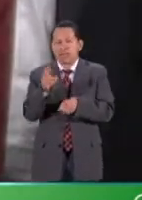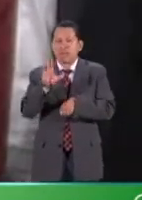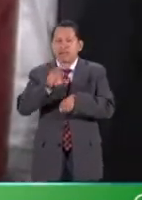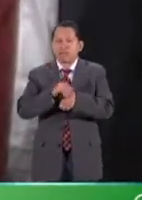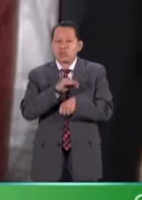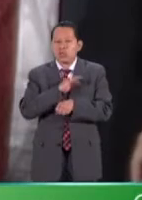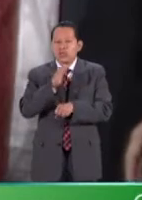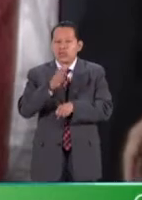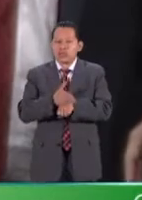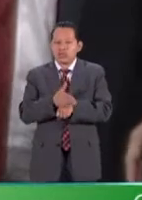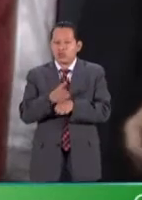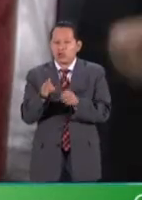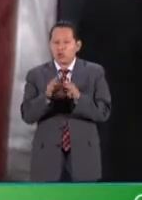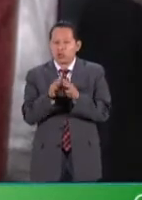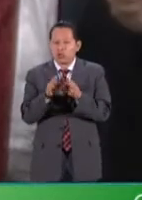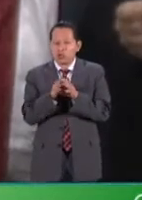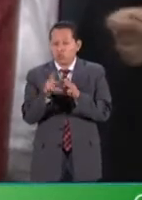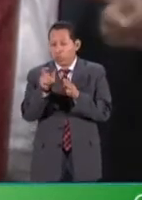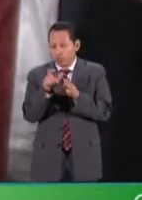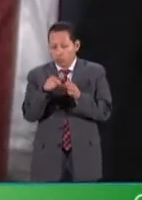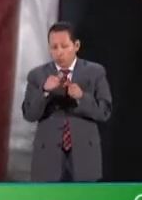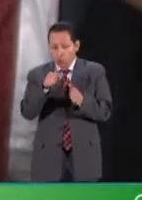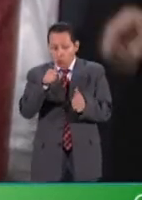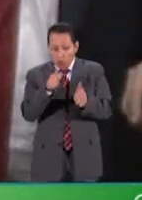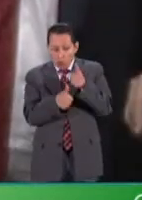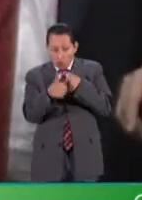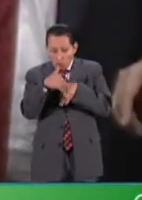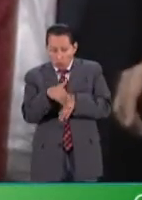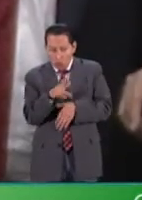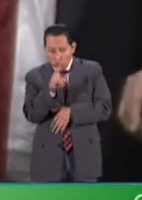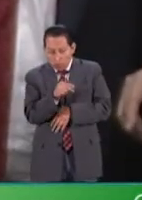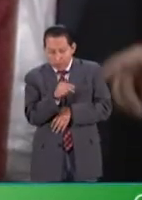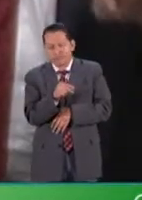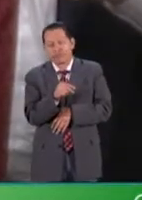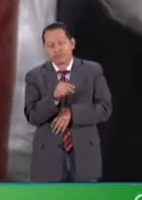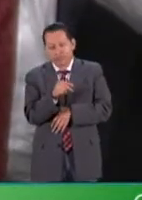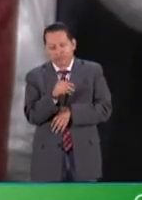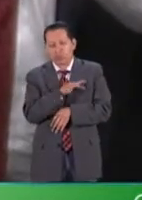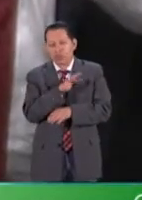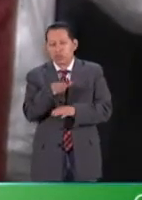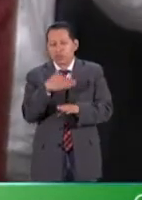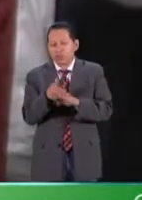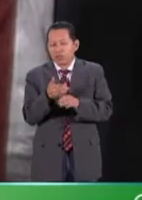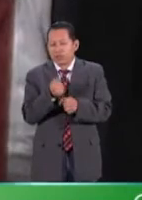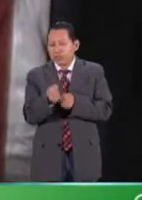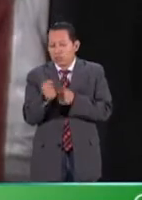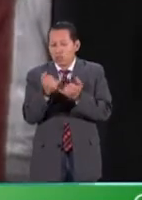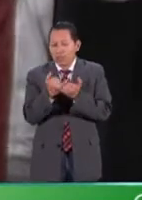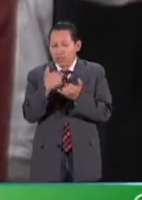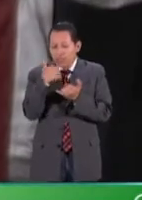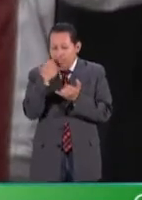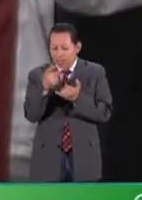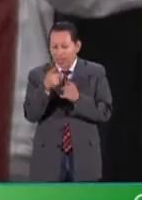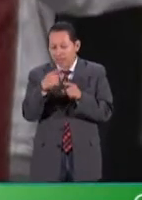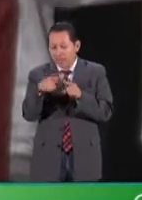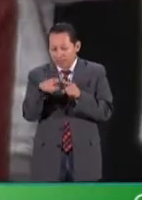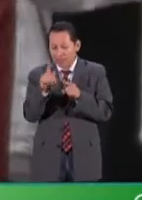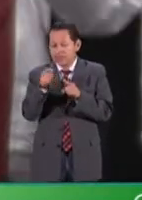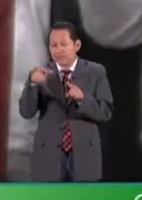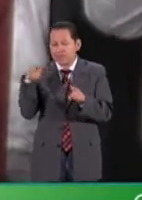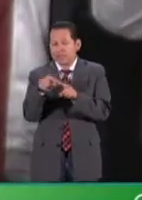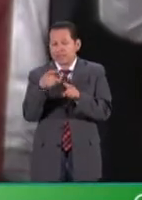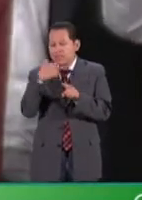la sanción de quienes no se sometan a la voluntad del poder y busquen aplicar la razón del derecho. Su intención